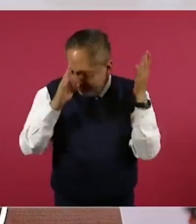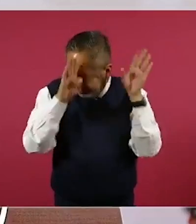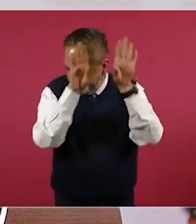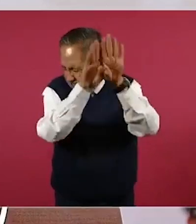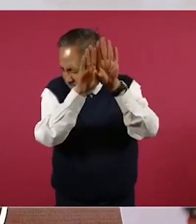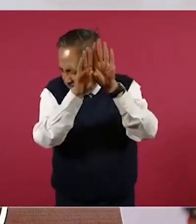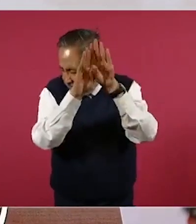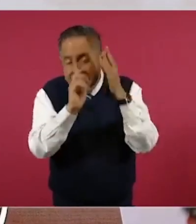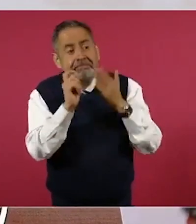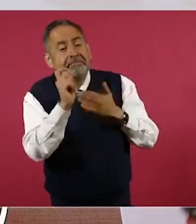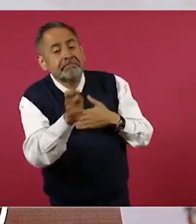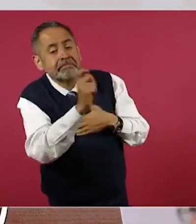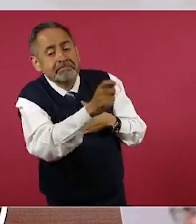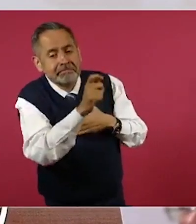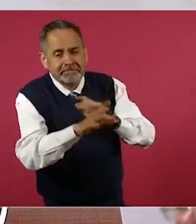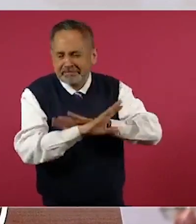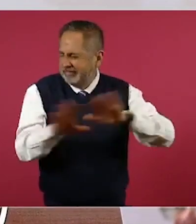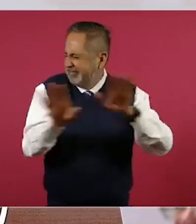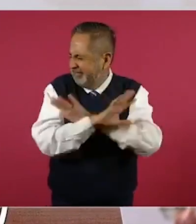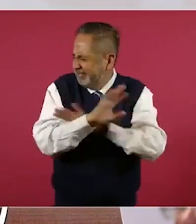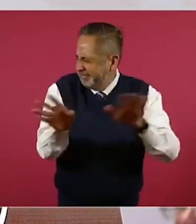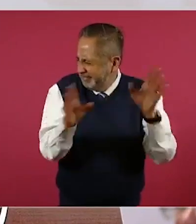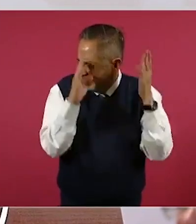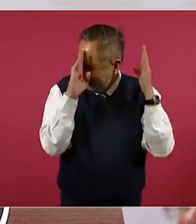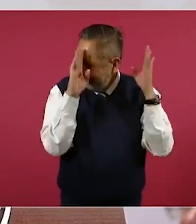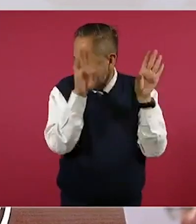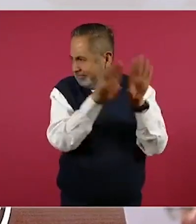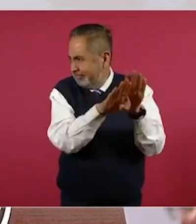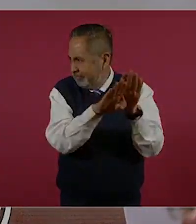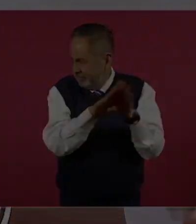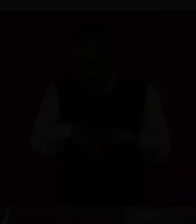de este la actividad política